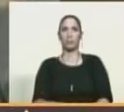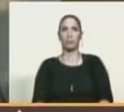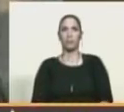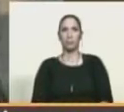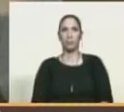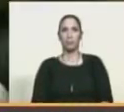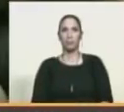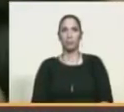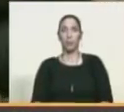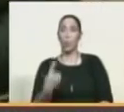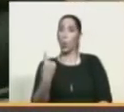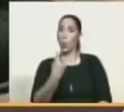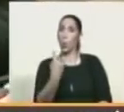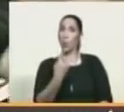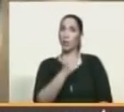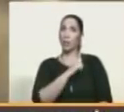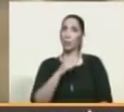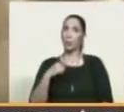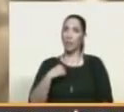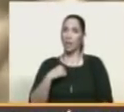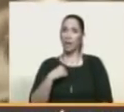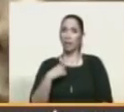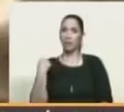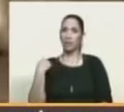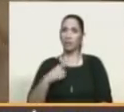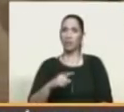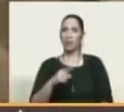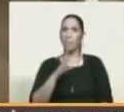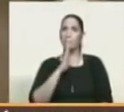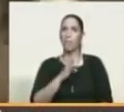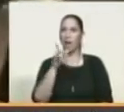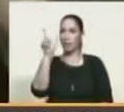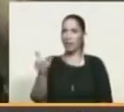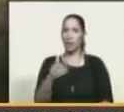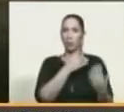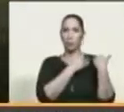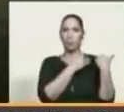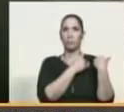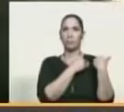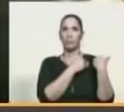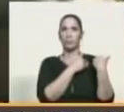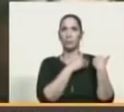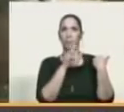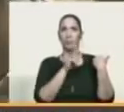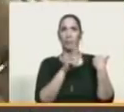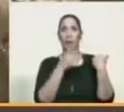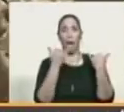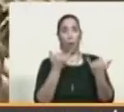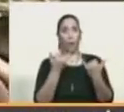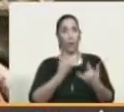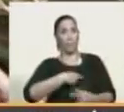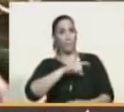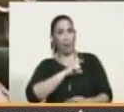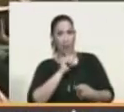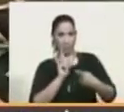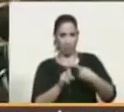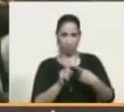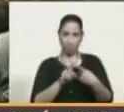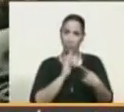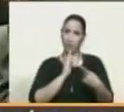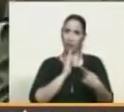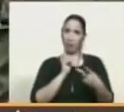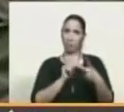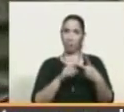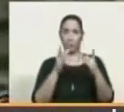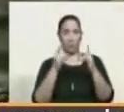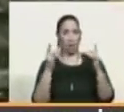Era la única propiedad que tenía ese banquero, desde aquí de Venezuela. Ahora tiene bancos en España, tiene bancos en